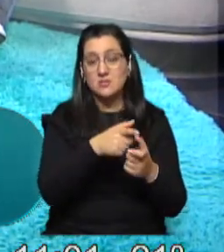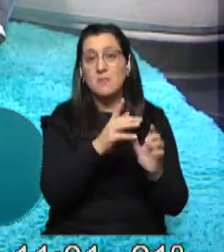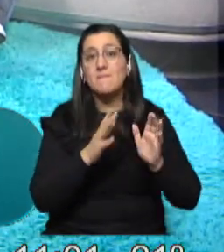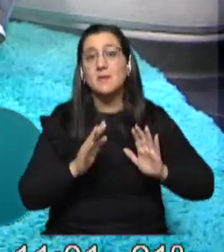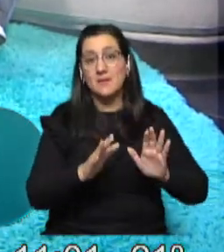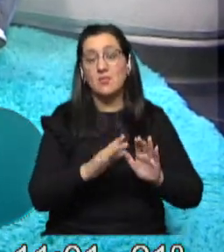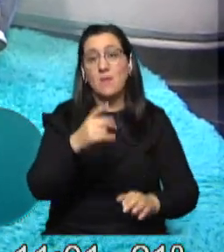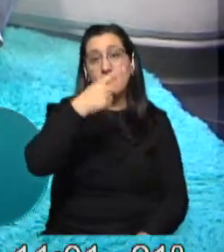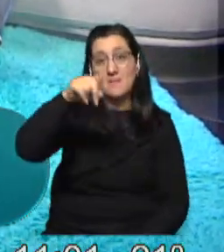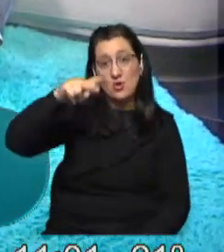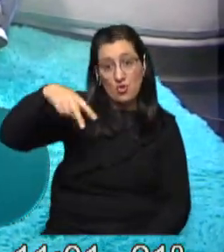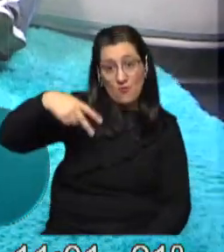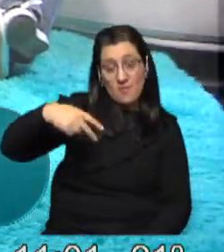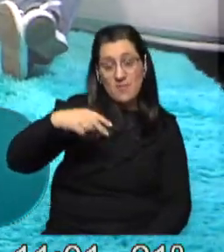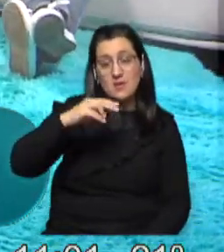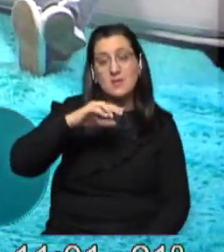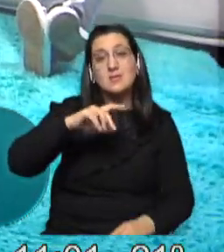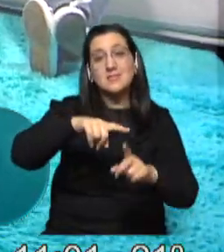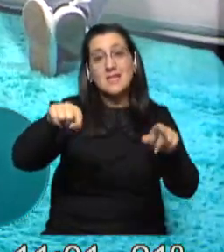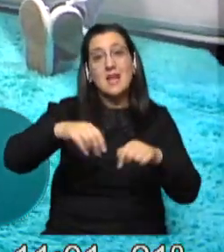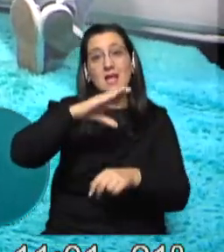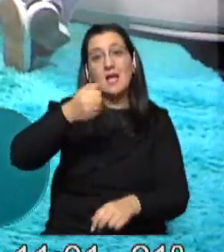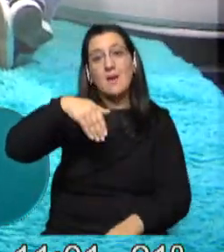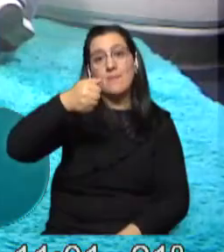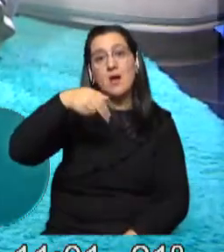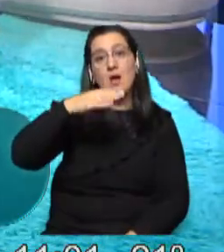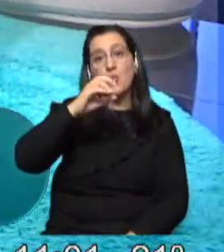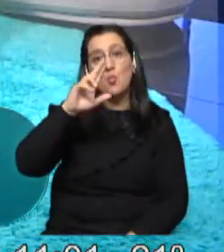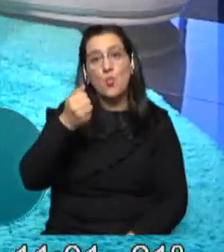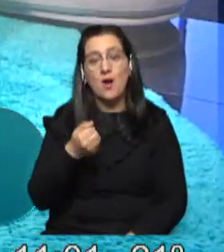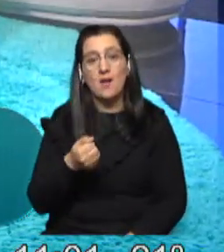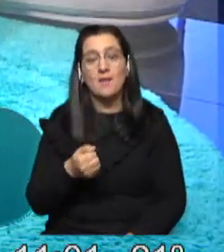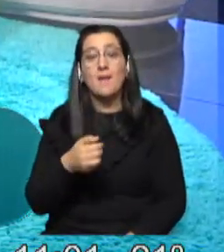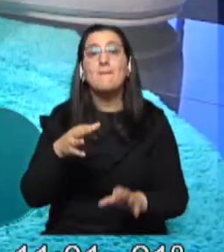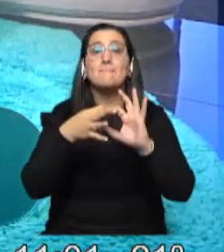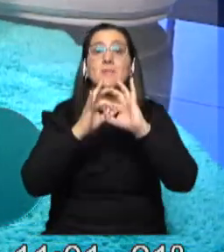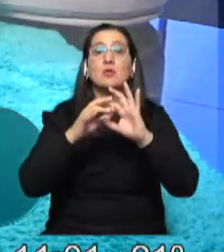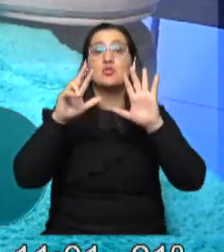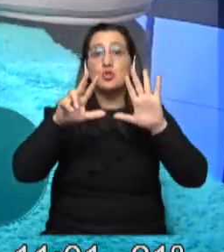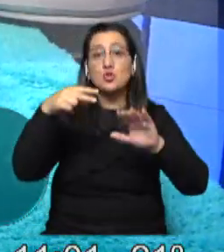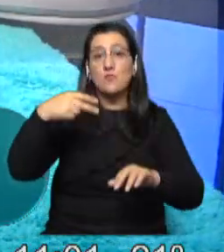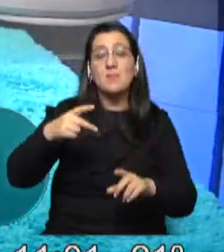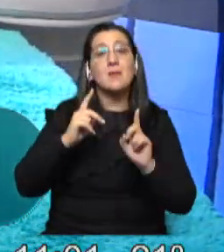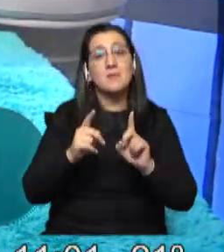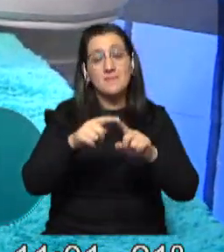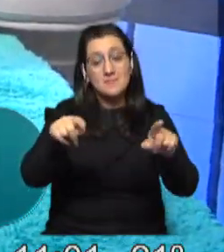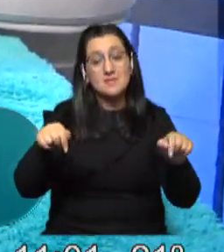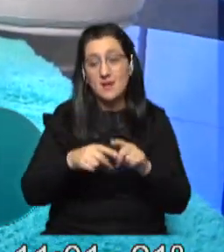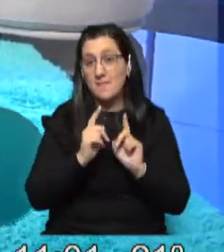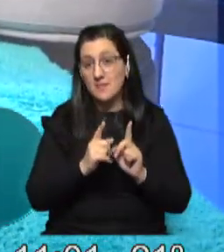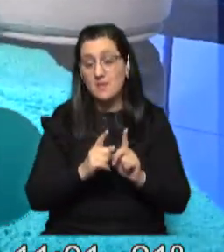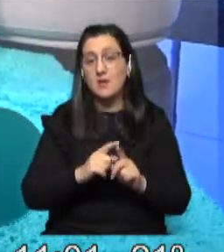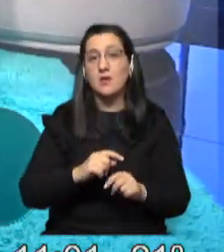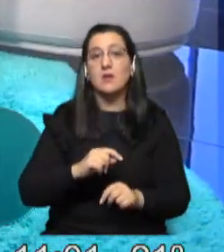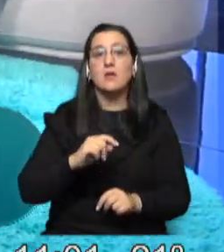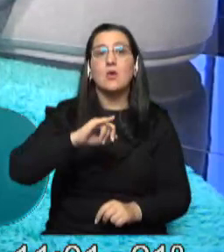Miércoles 1 de noviembre, Sala Camacuá, Gonzalo Franco y el trío La Plazuela. Miércoles 8 de noviembre, también en Sala Macuá, Juan